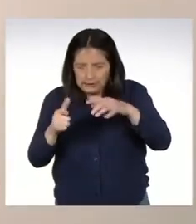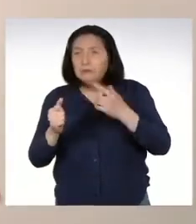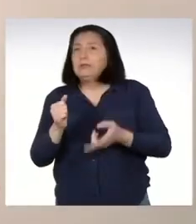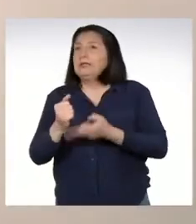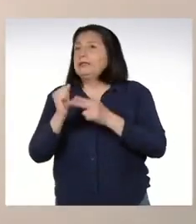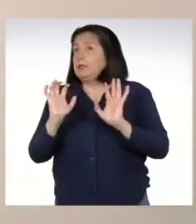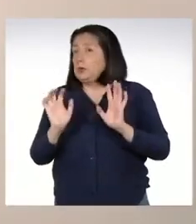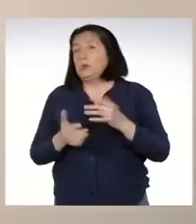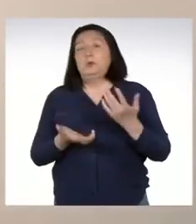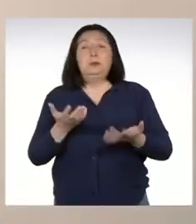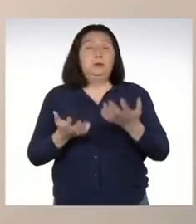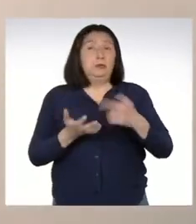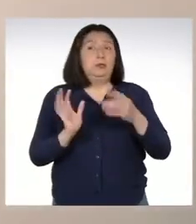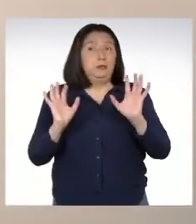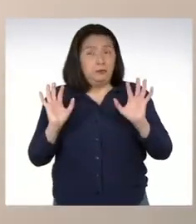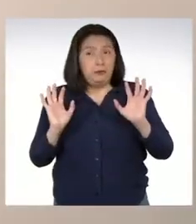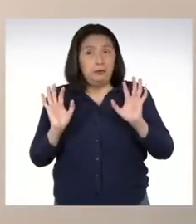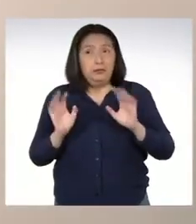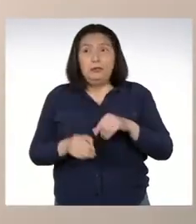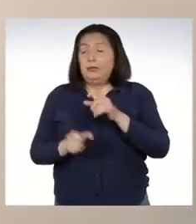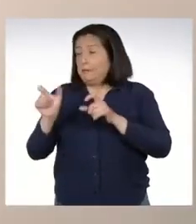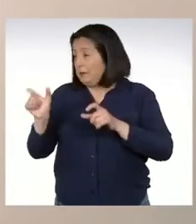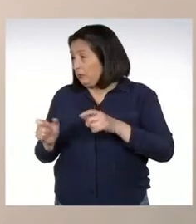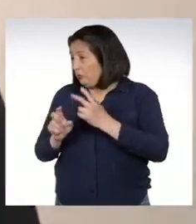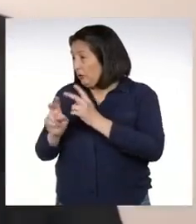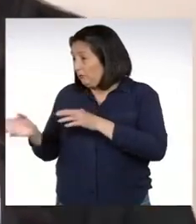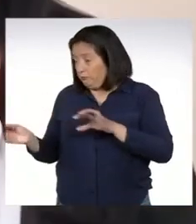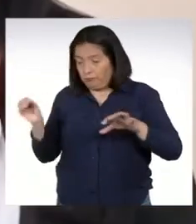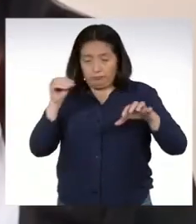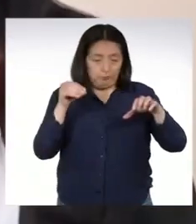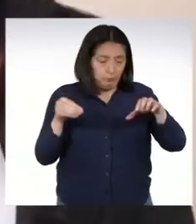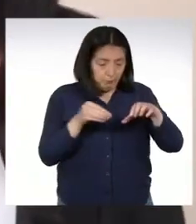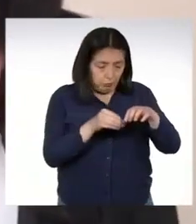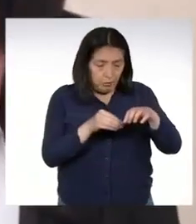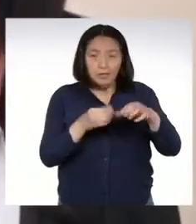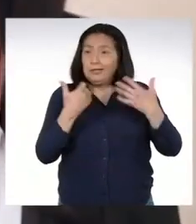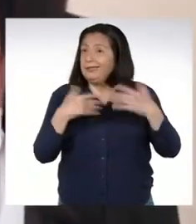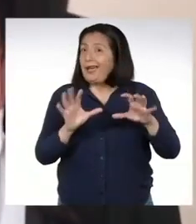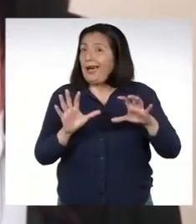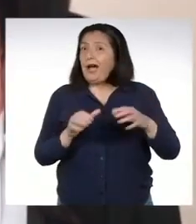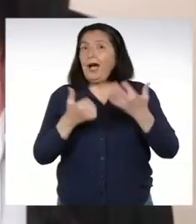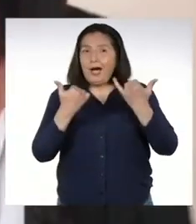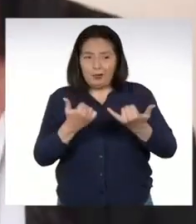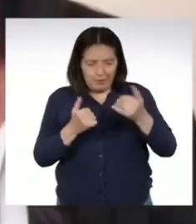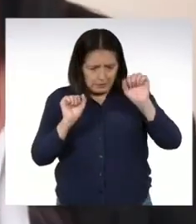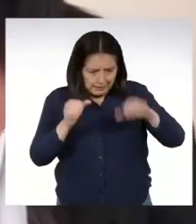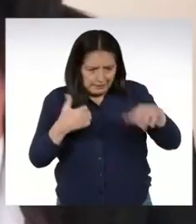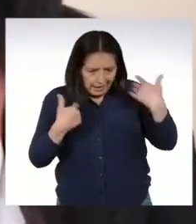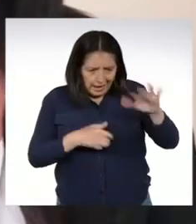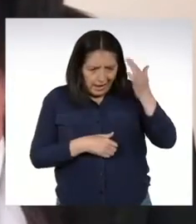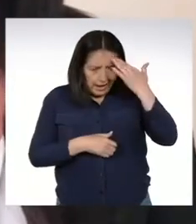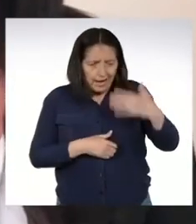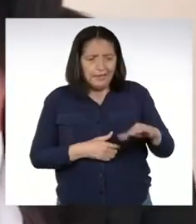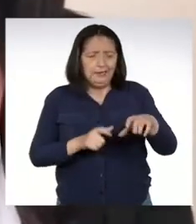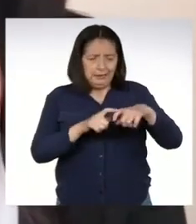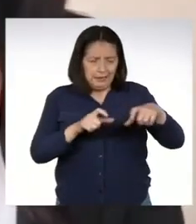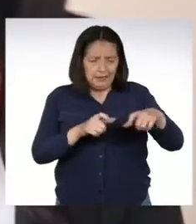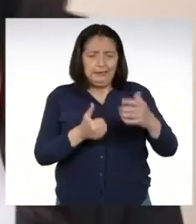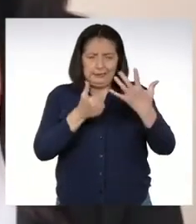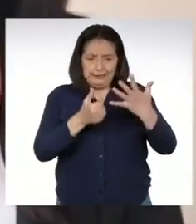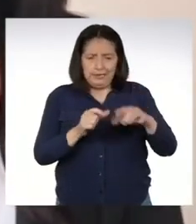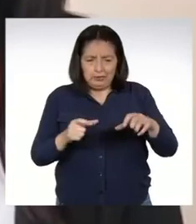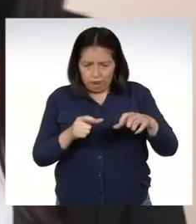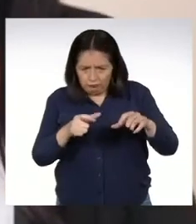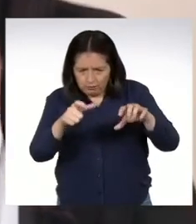Supongamos que alguien devolvió el lápiz que se prestó. Ahora sí, estamos seguros de que en cada caja